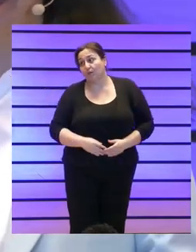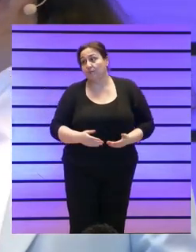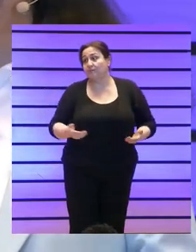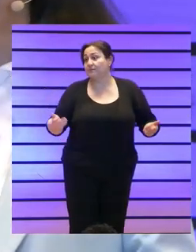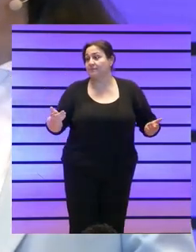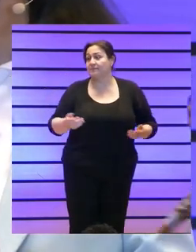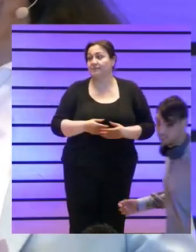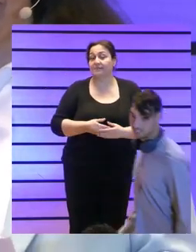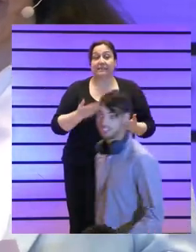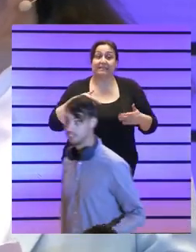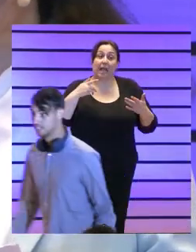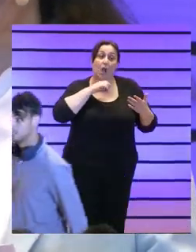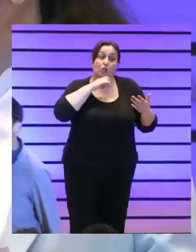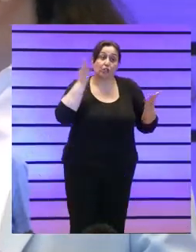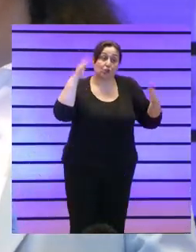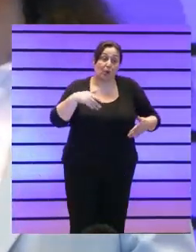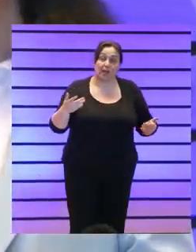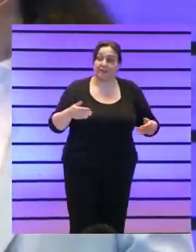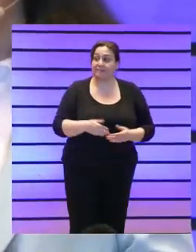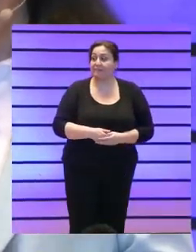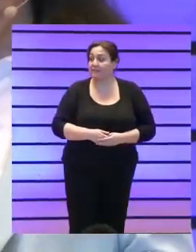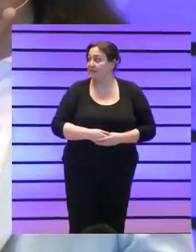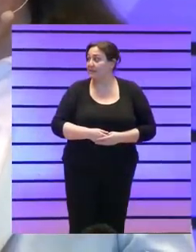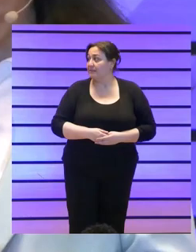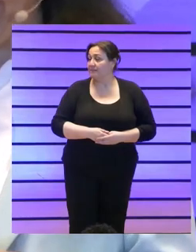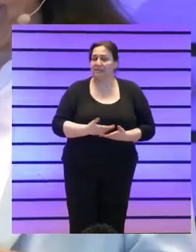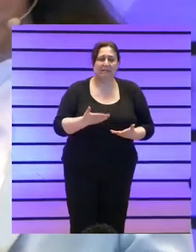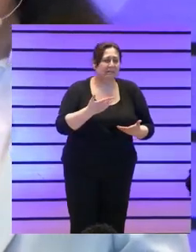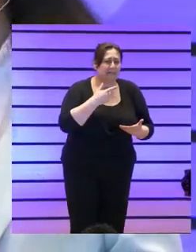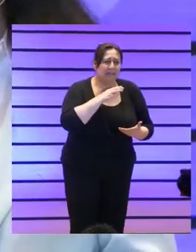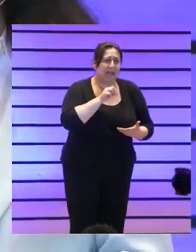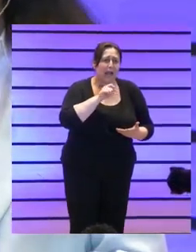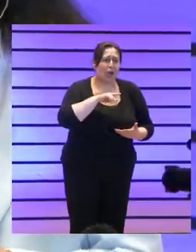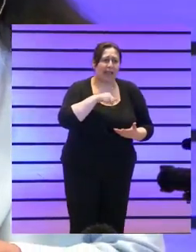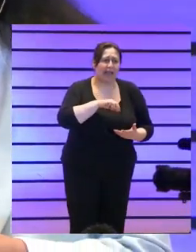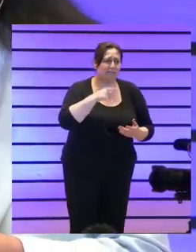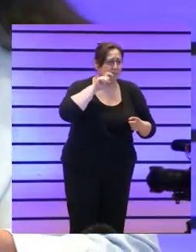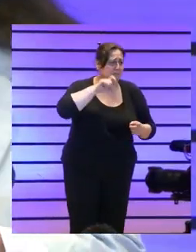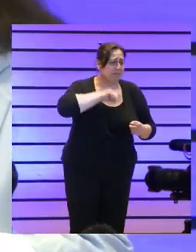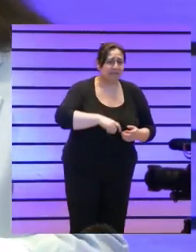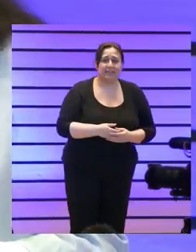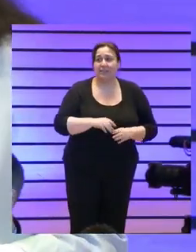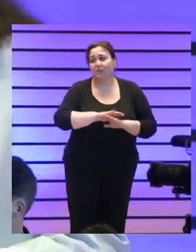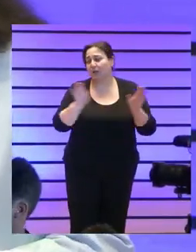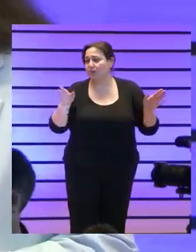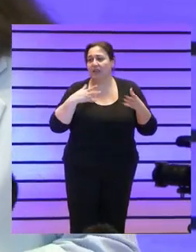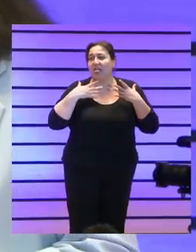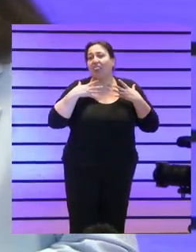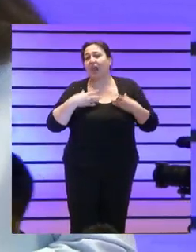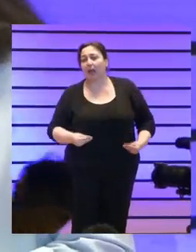Ahora ya no hay júbilos, es tristísimo, Carolina. Bueno. No